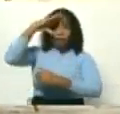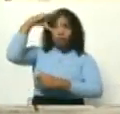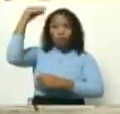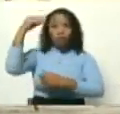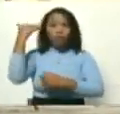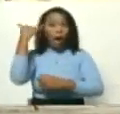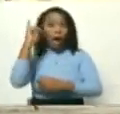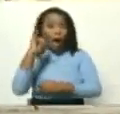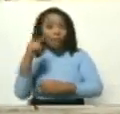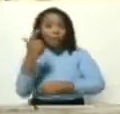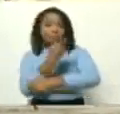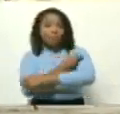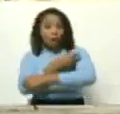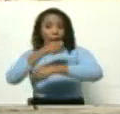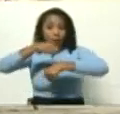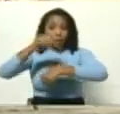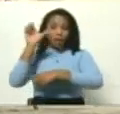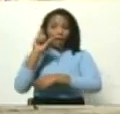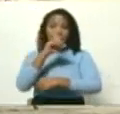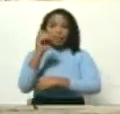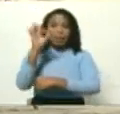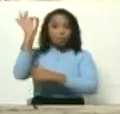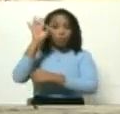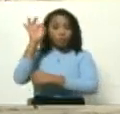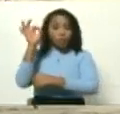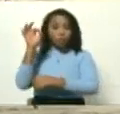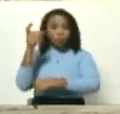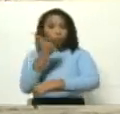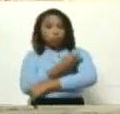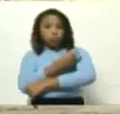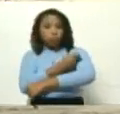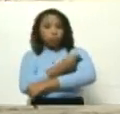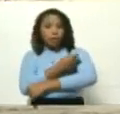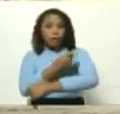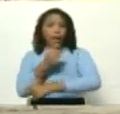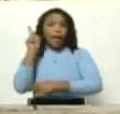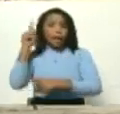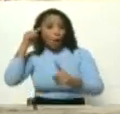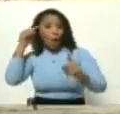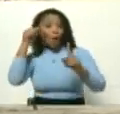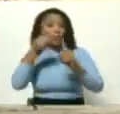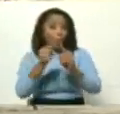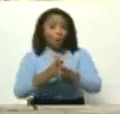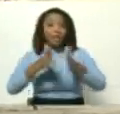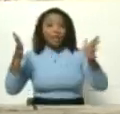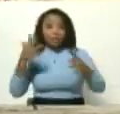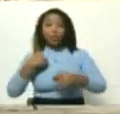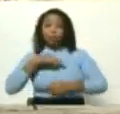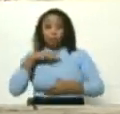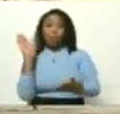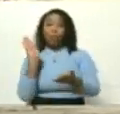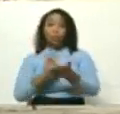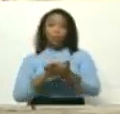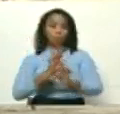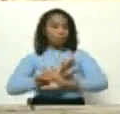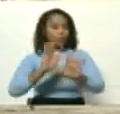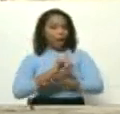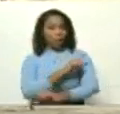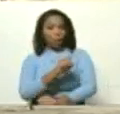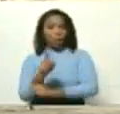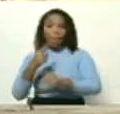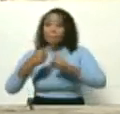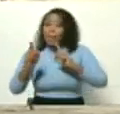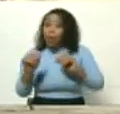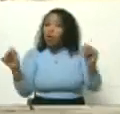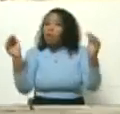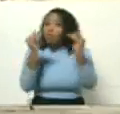Hay una vacunación en Caracas de más del 100%, que es una gran meta que nos trazamos y ya la cumplimos. Pero igual hay